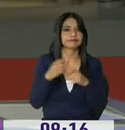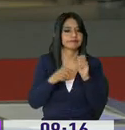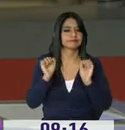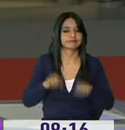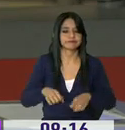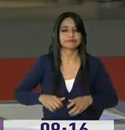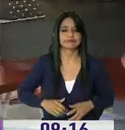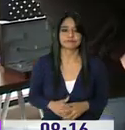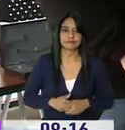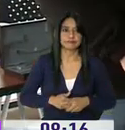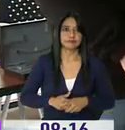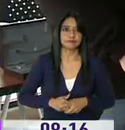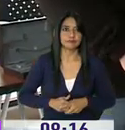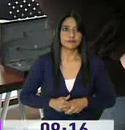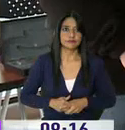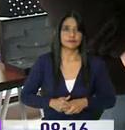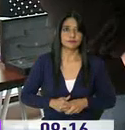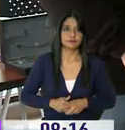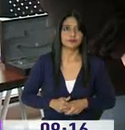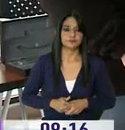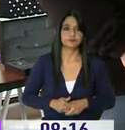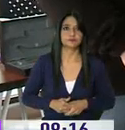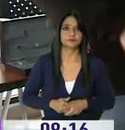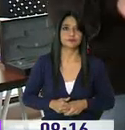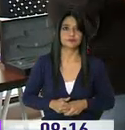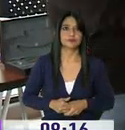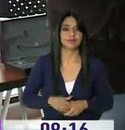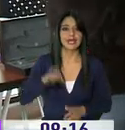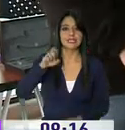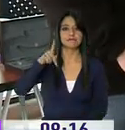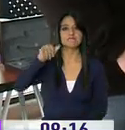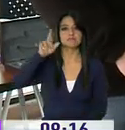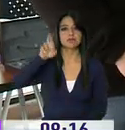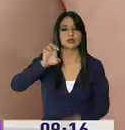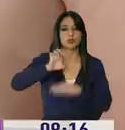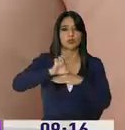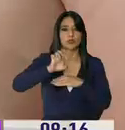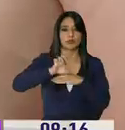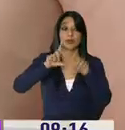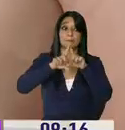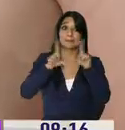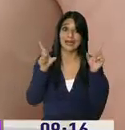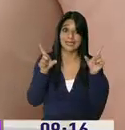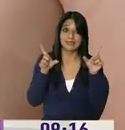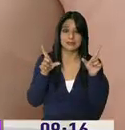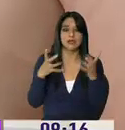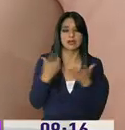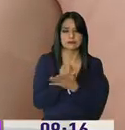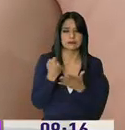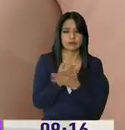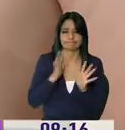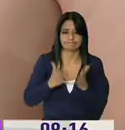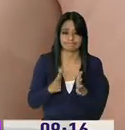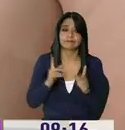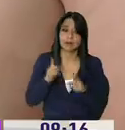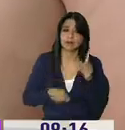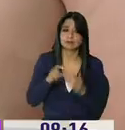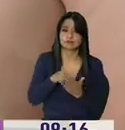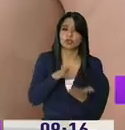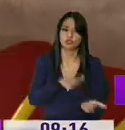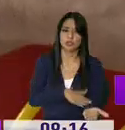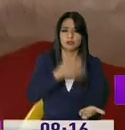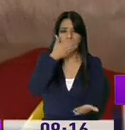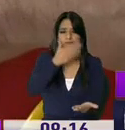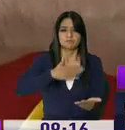Veamos. Espira Ecuador es una corporación sin fines de lucro que ha dado seguimiento y gestiona varios proyectos de